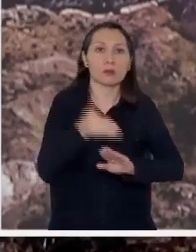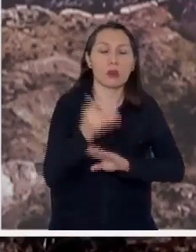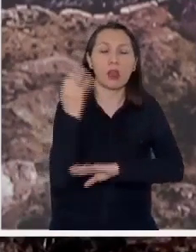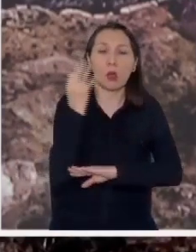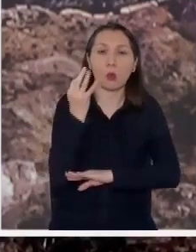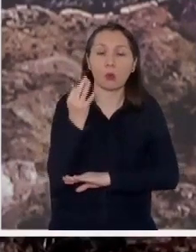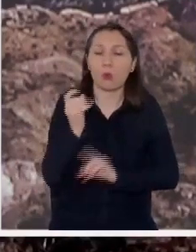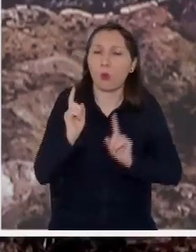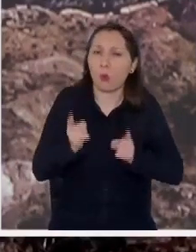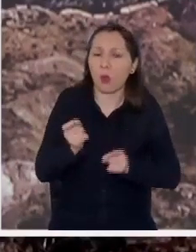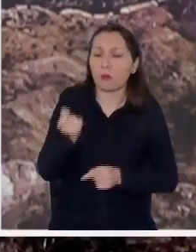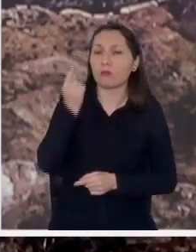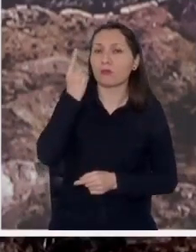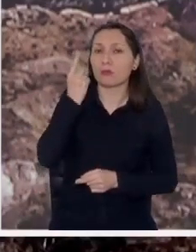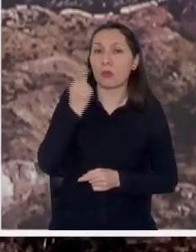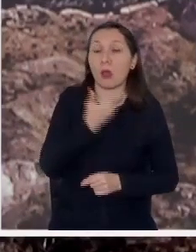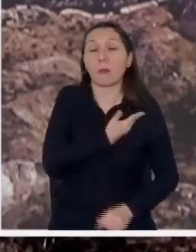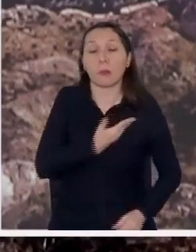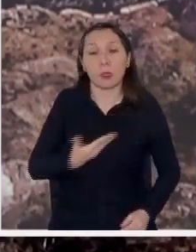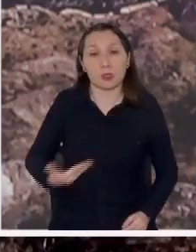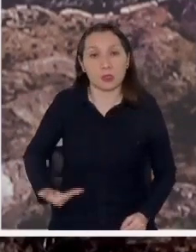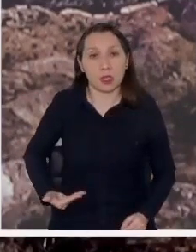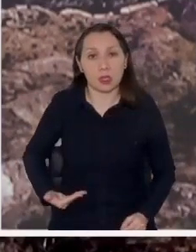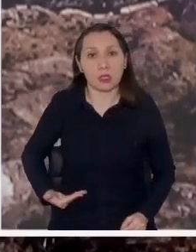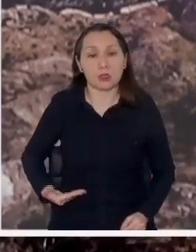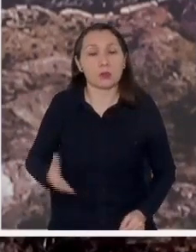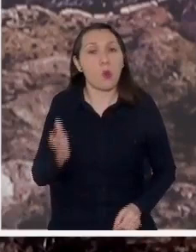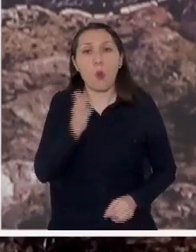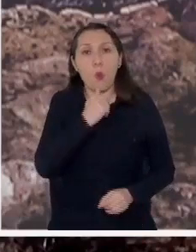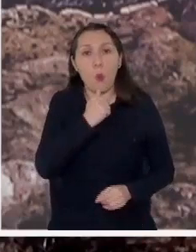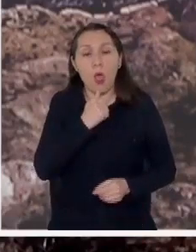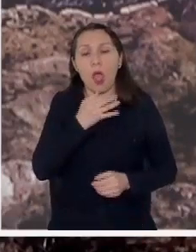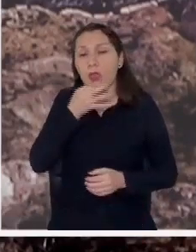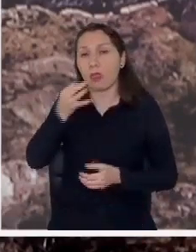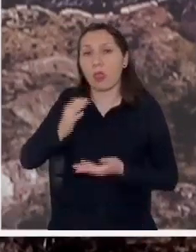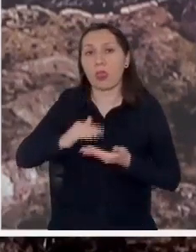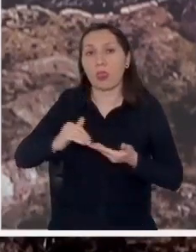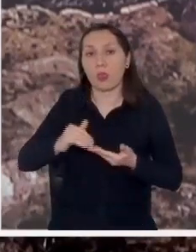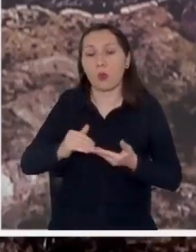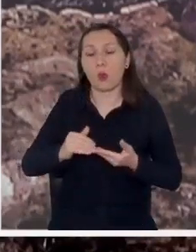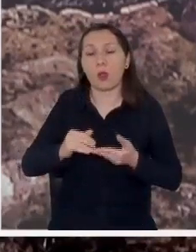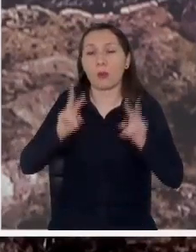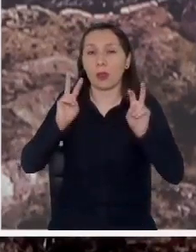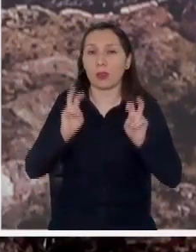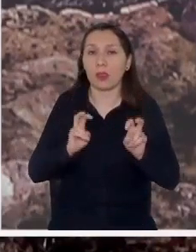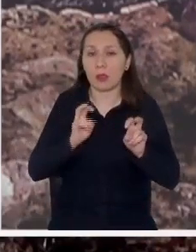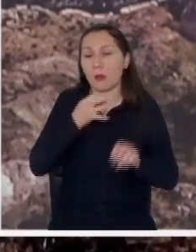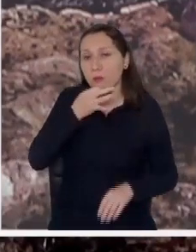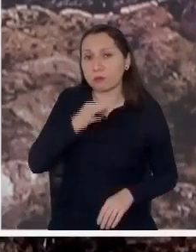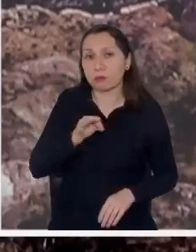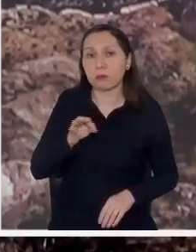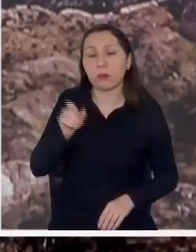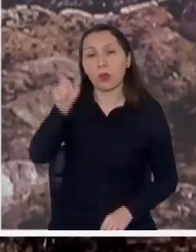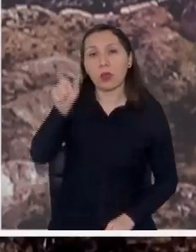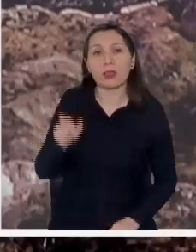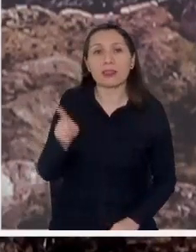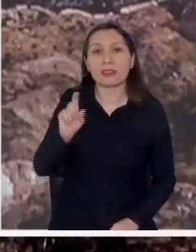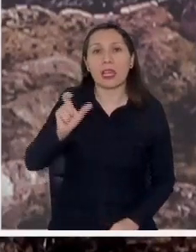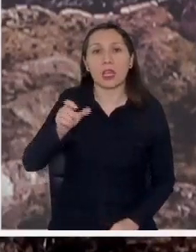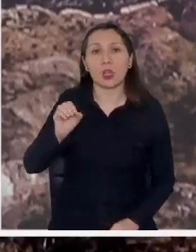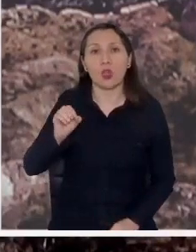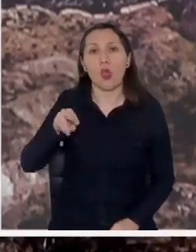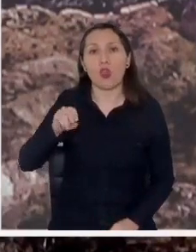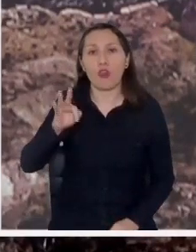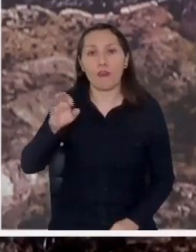esta cita considerando entre otras cosas que el presidente no ha emitido disculpas sobre sus dichos respecto a Sergio jarpa